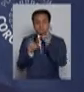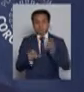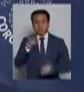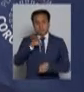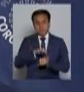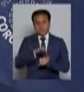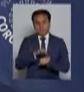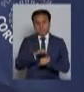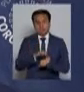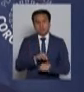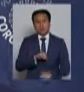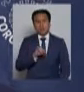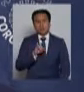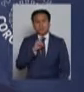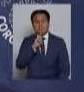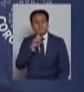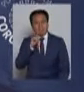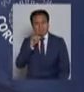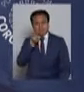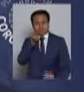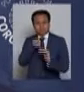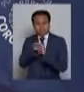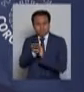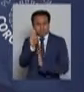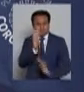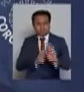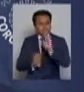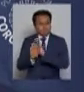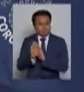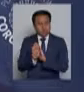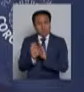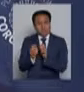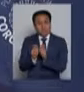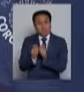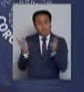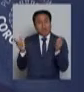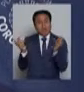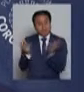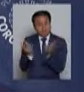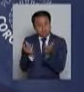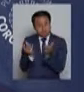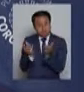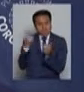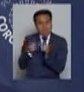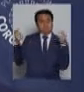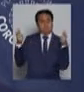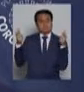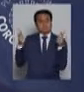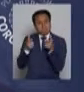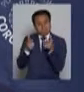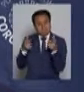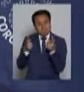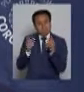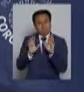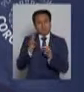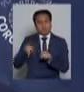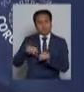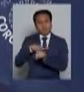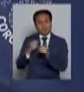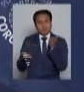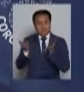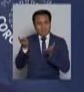pacientes en unidades de tratamiento intensivo. El aumento ha sido un poquito menor que en las 24 horas